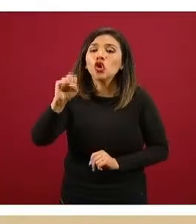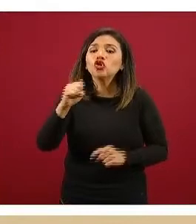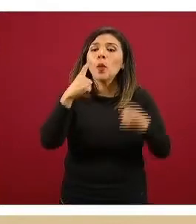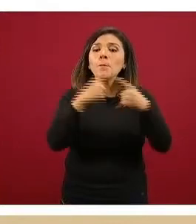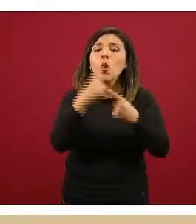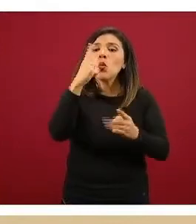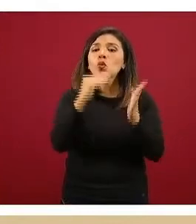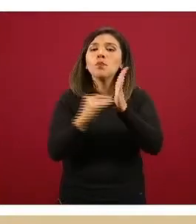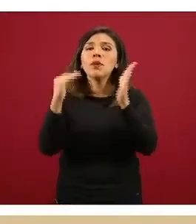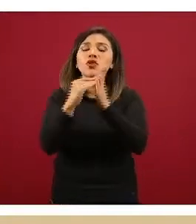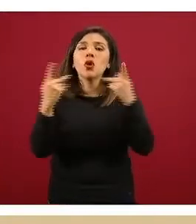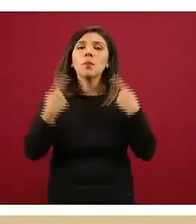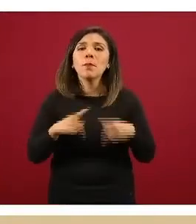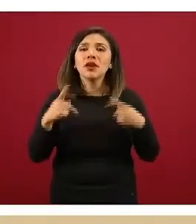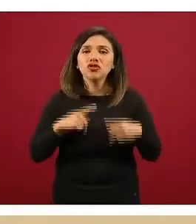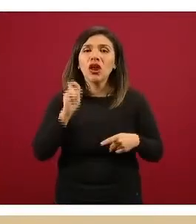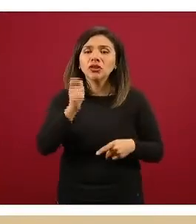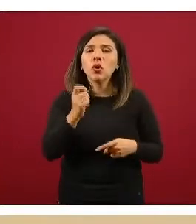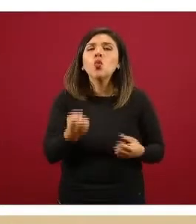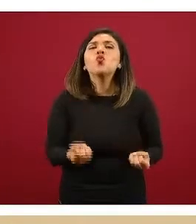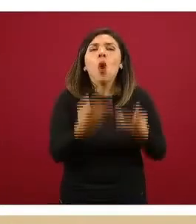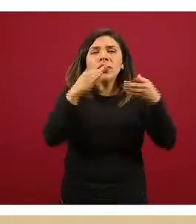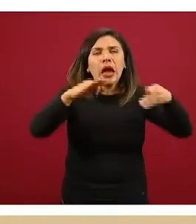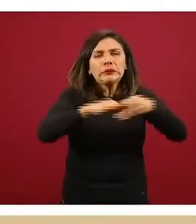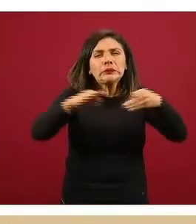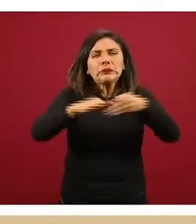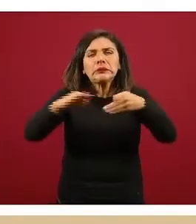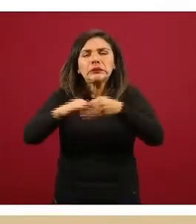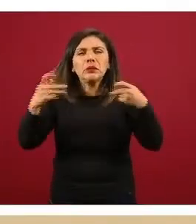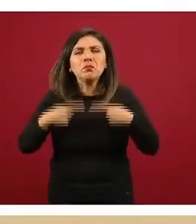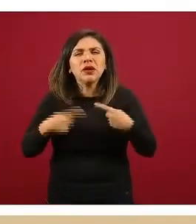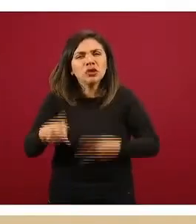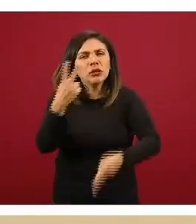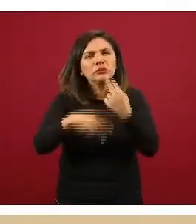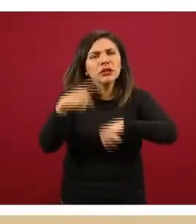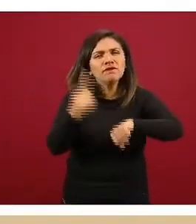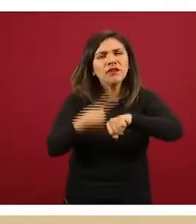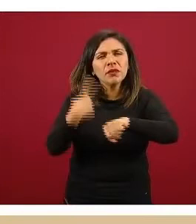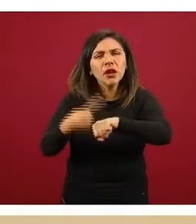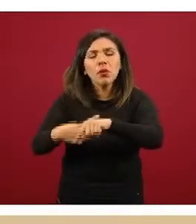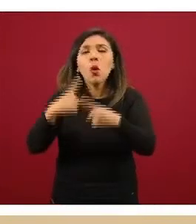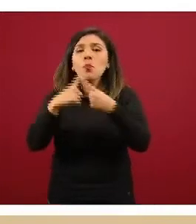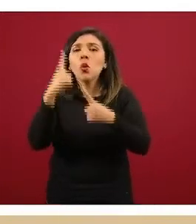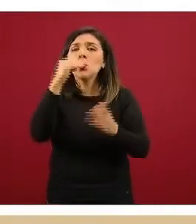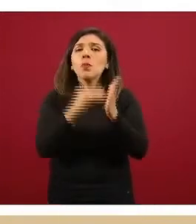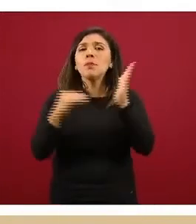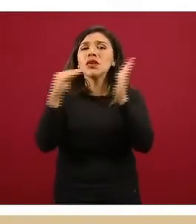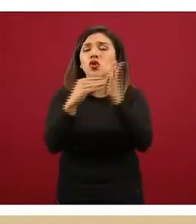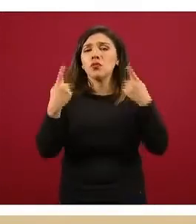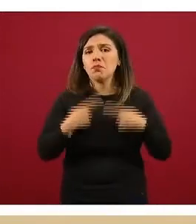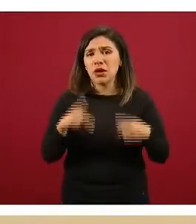millón de habitantes, es decir, es la incidencia de casos de COVID,